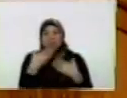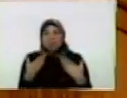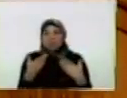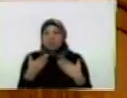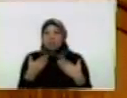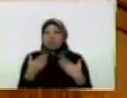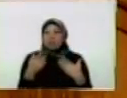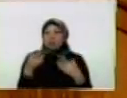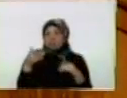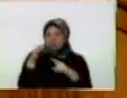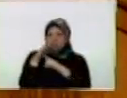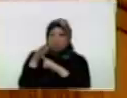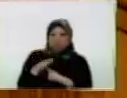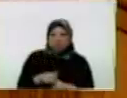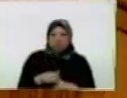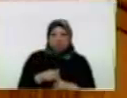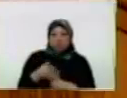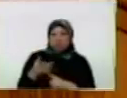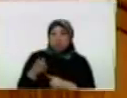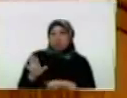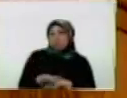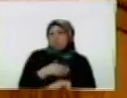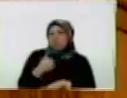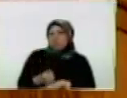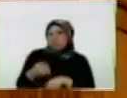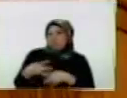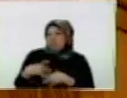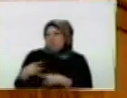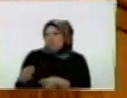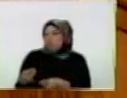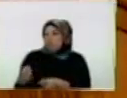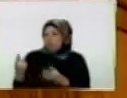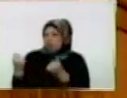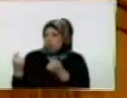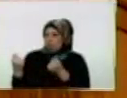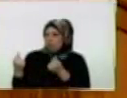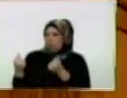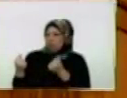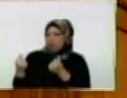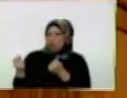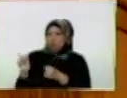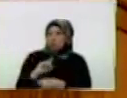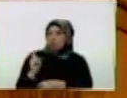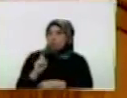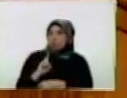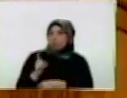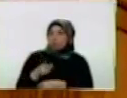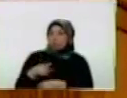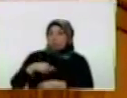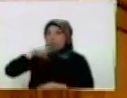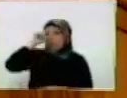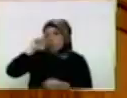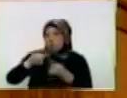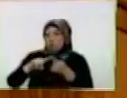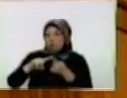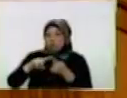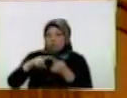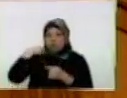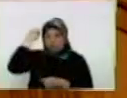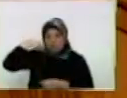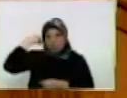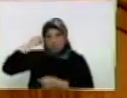¿cuál es el afán, ¿no? ¿Cuál es el principal interés? ¿Solo el económico? Nosotros tenemos un enfoque y creemos